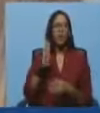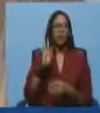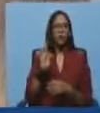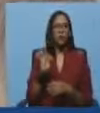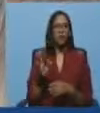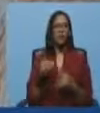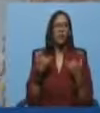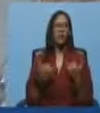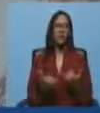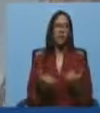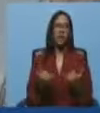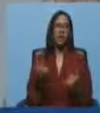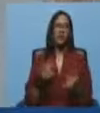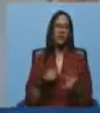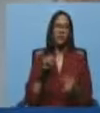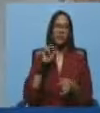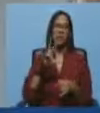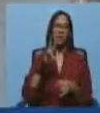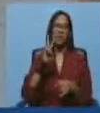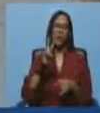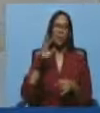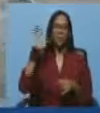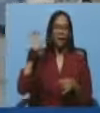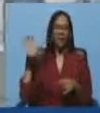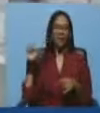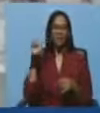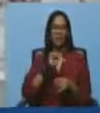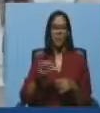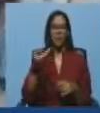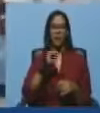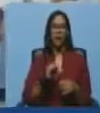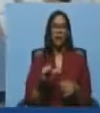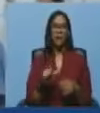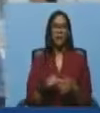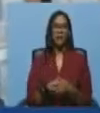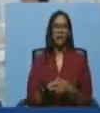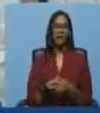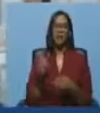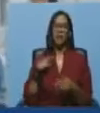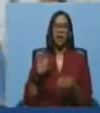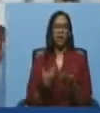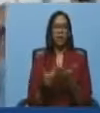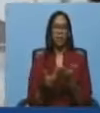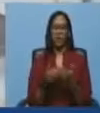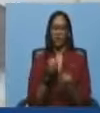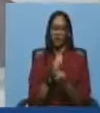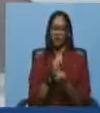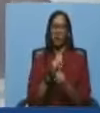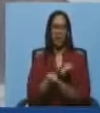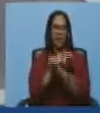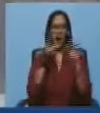ya llega a casi 32 países semanalmente. Tiene su plataforma digital, por supuesto, su página web,